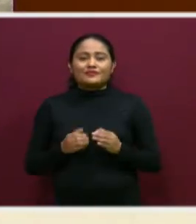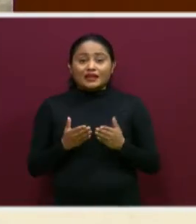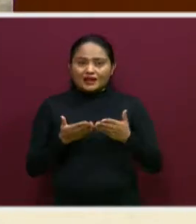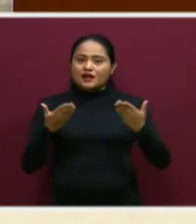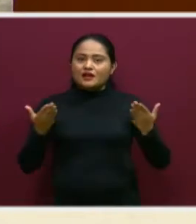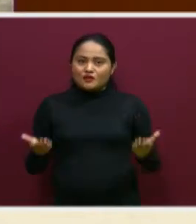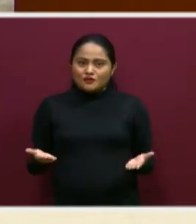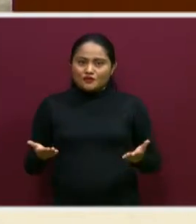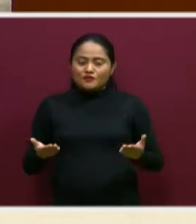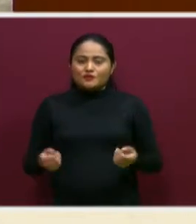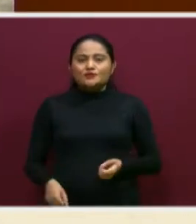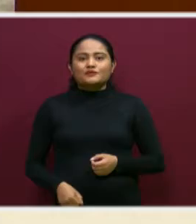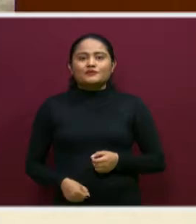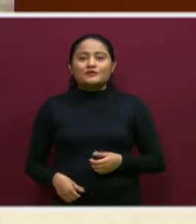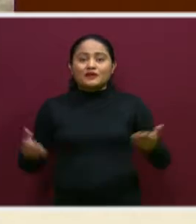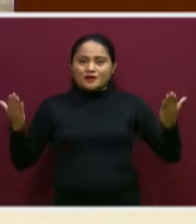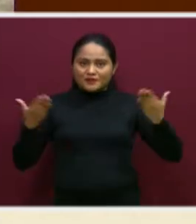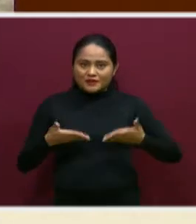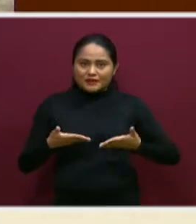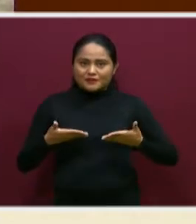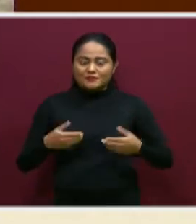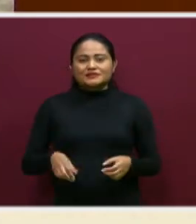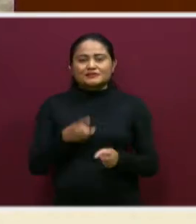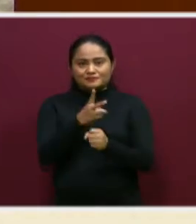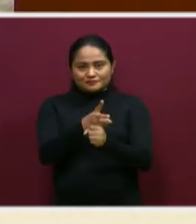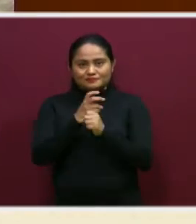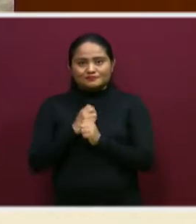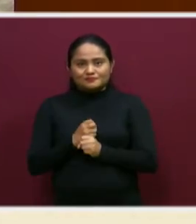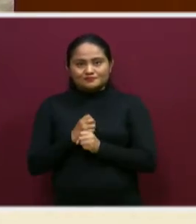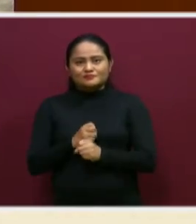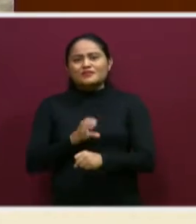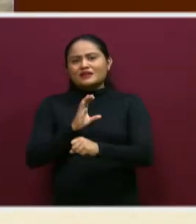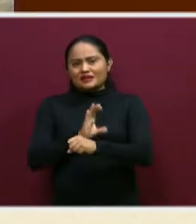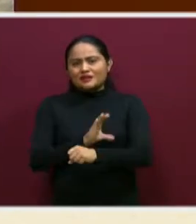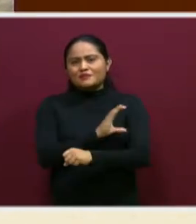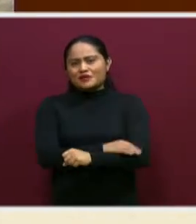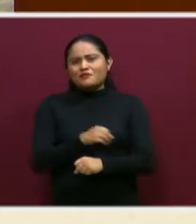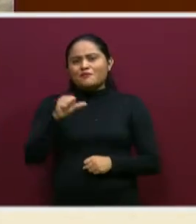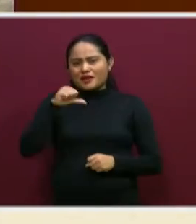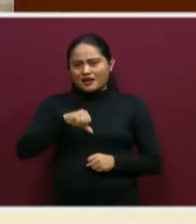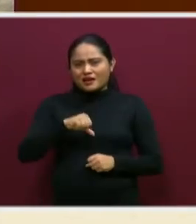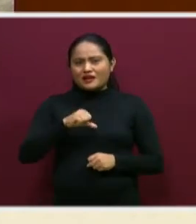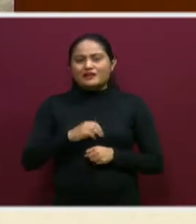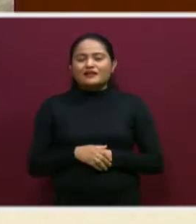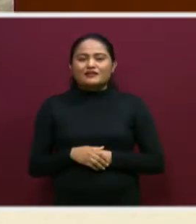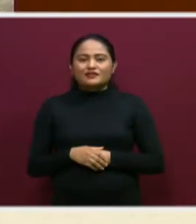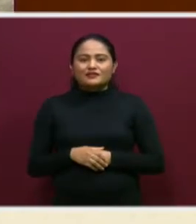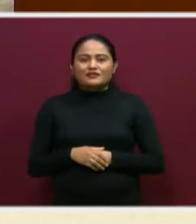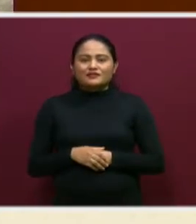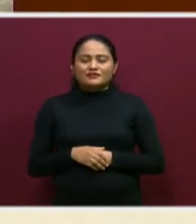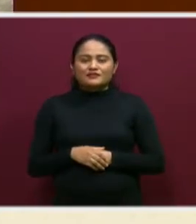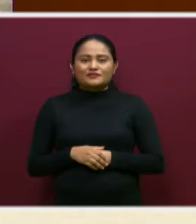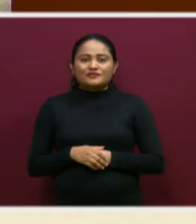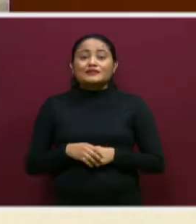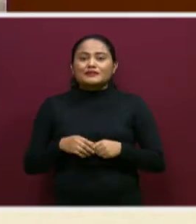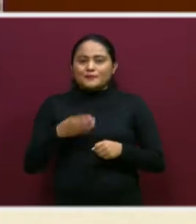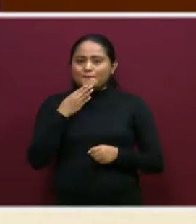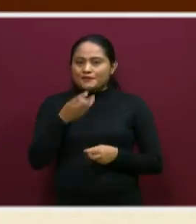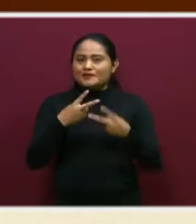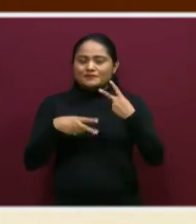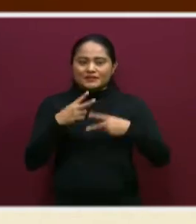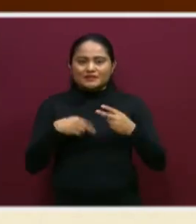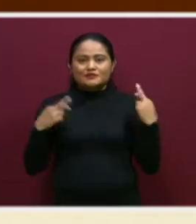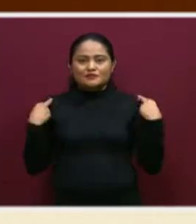presentar a los invitados que me acompañan el día de hoy para hablar de un tema muy interesante y le doy la bienvenida a la maestra maribel